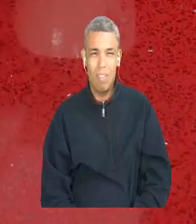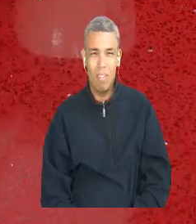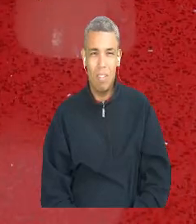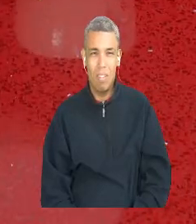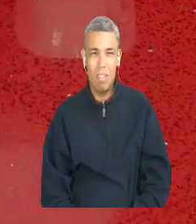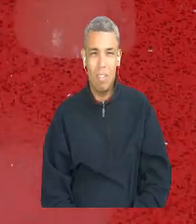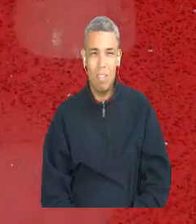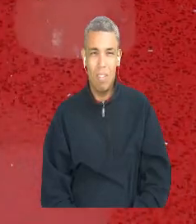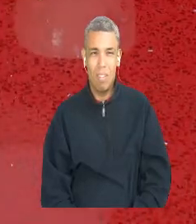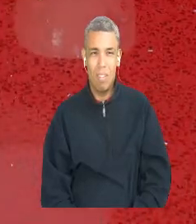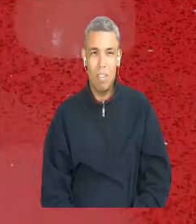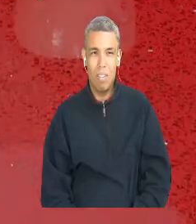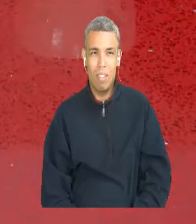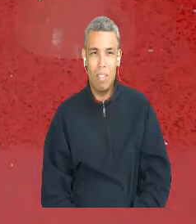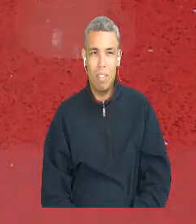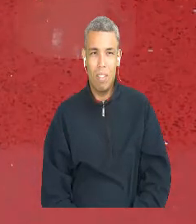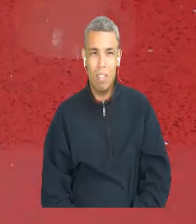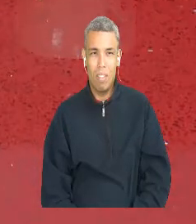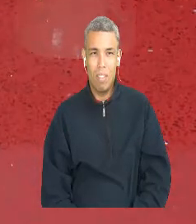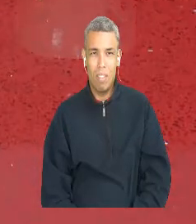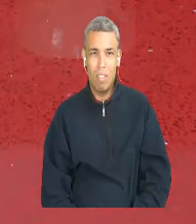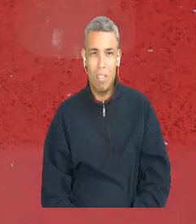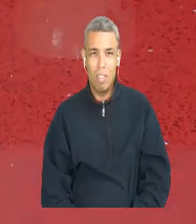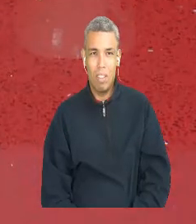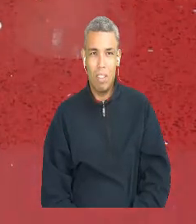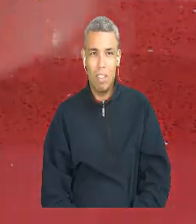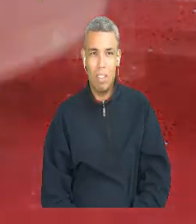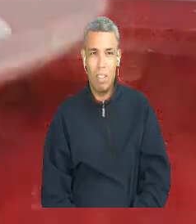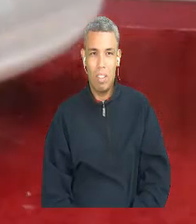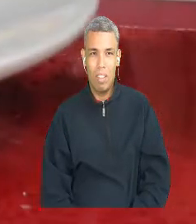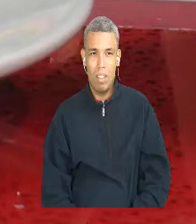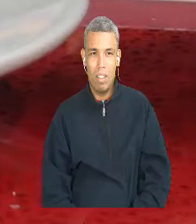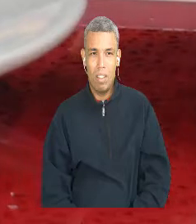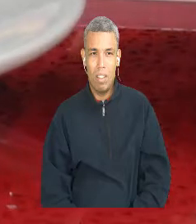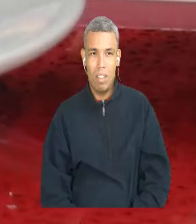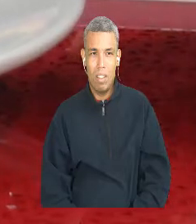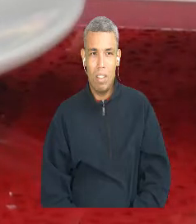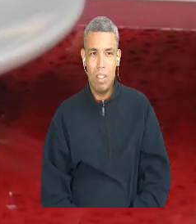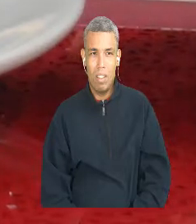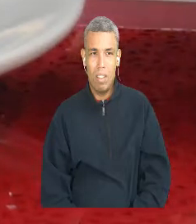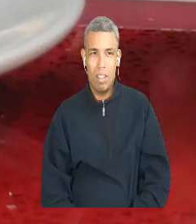con la pandilla. Sí, eso, la idea. Eso. Que aprendan.